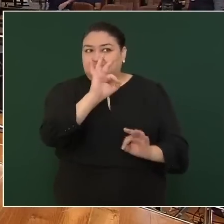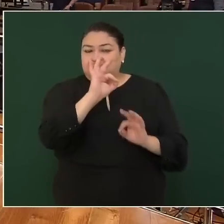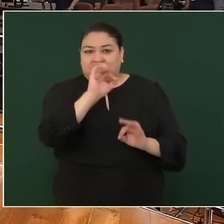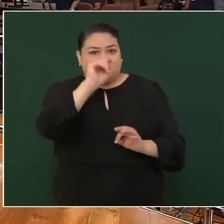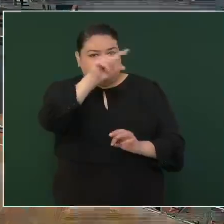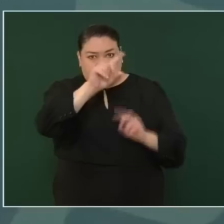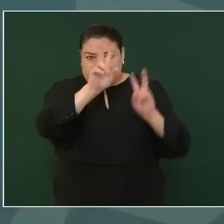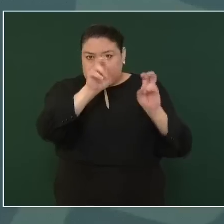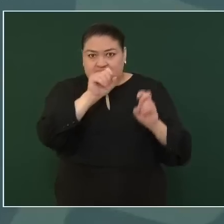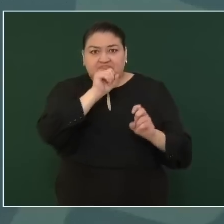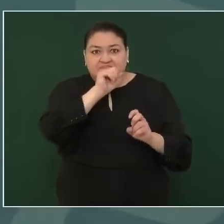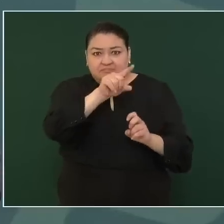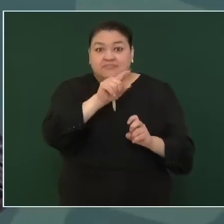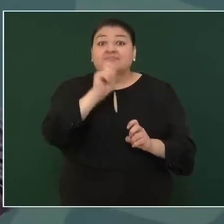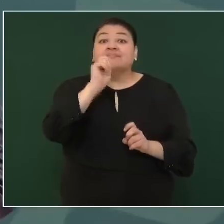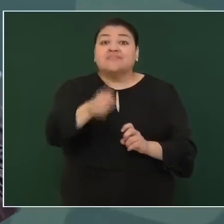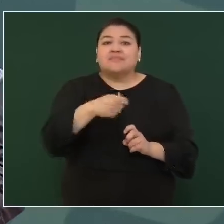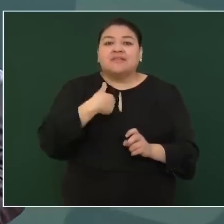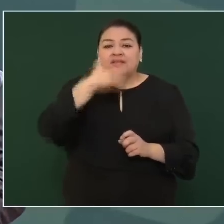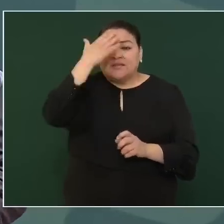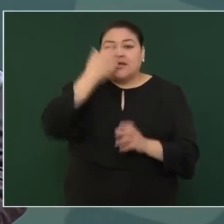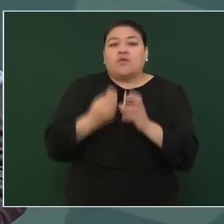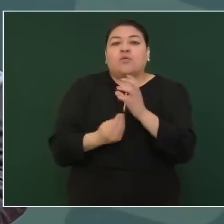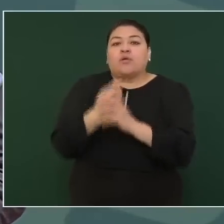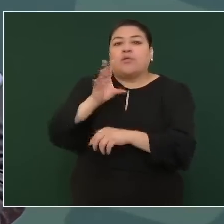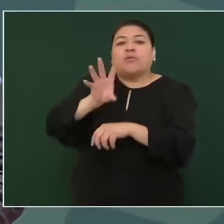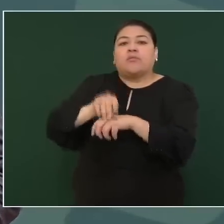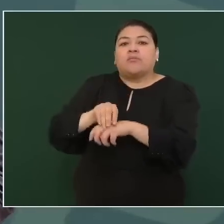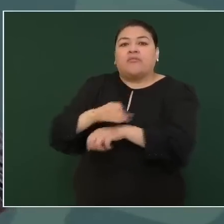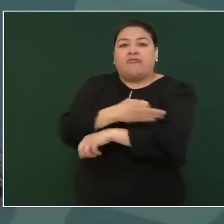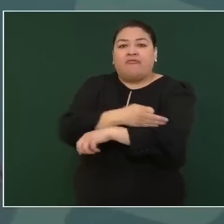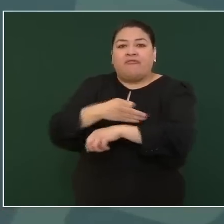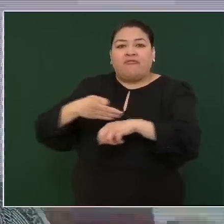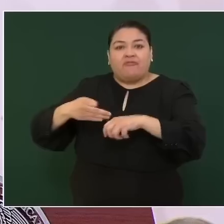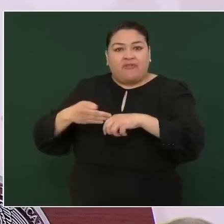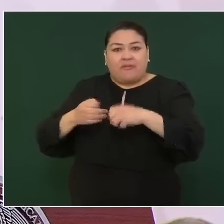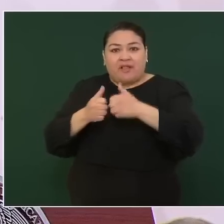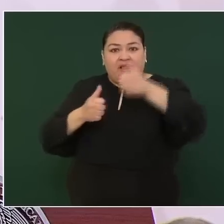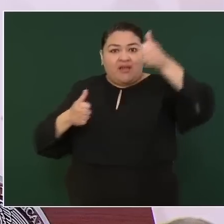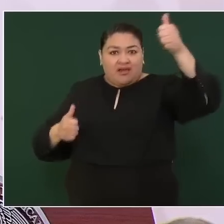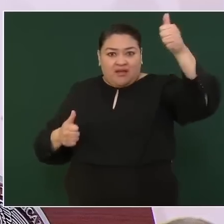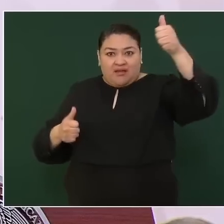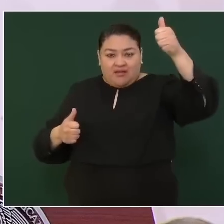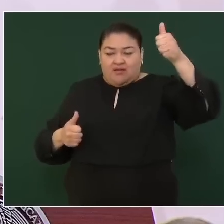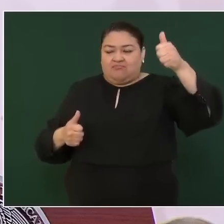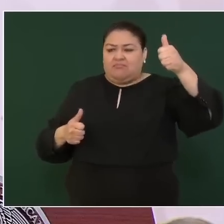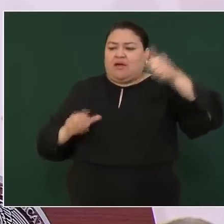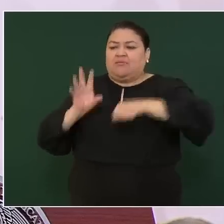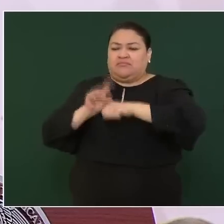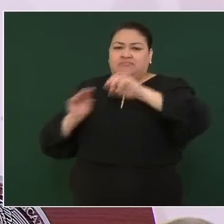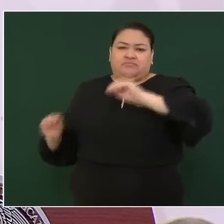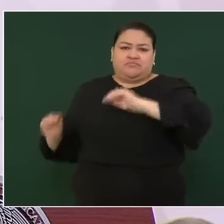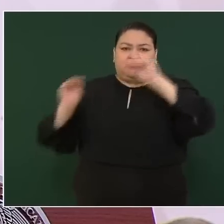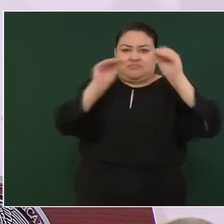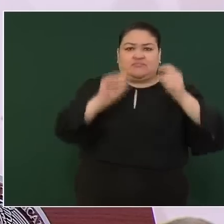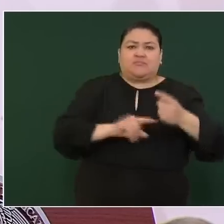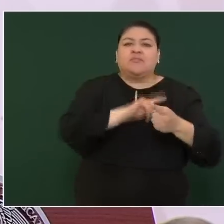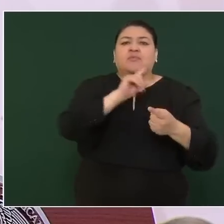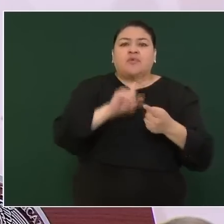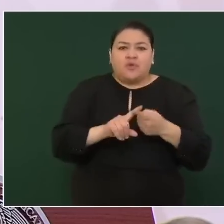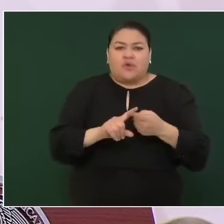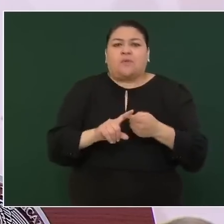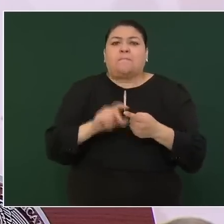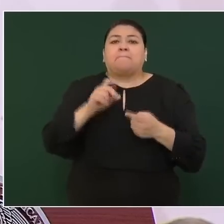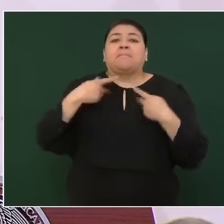misma línea, que son nuevos permisos de reunificación familiar para personas de Honduras, Guatemala y El Salvador. Esos son 100,000,